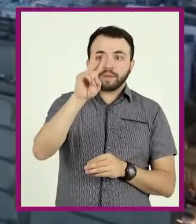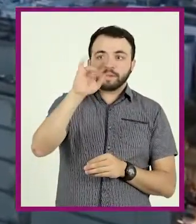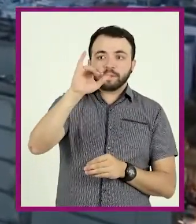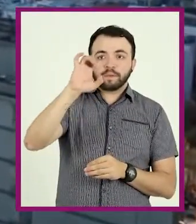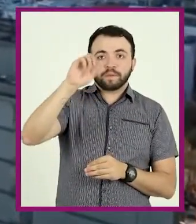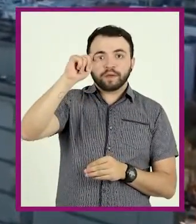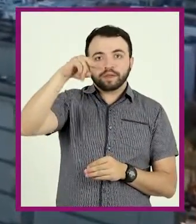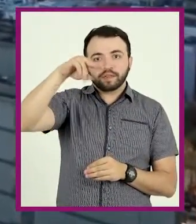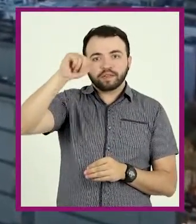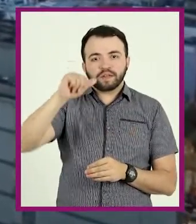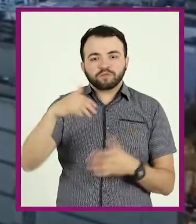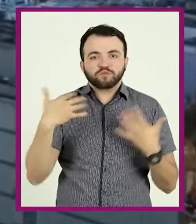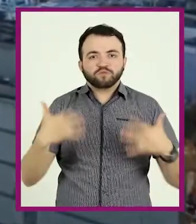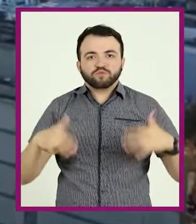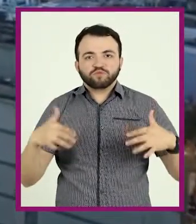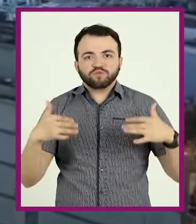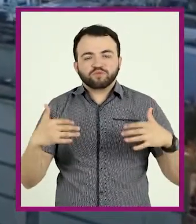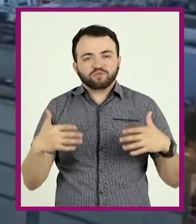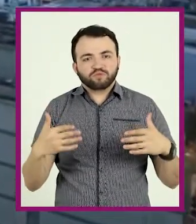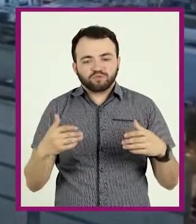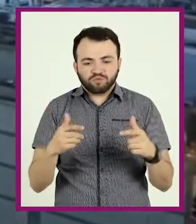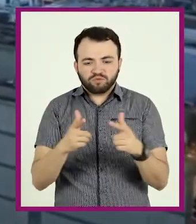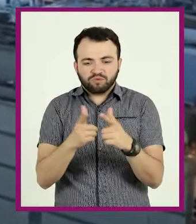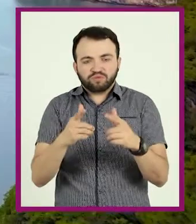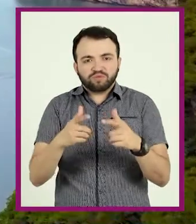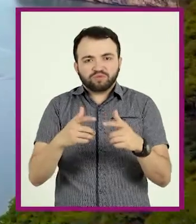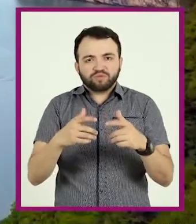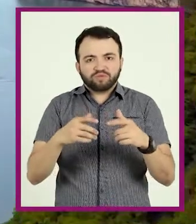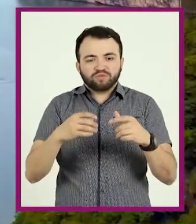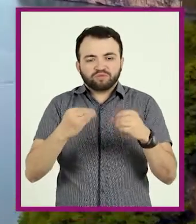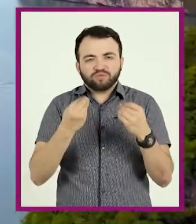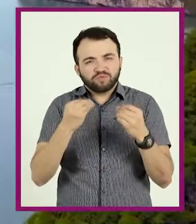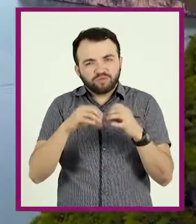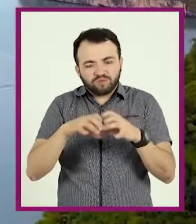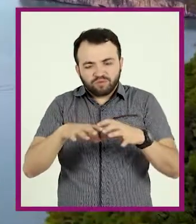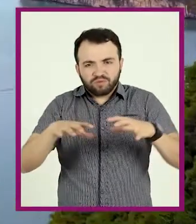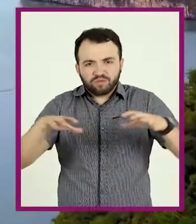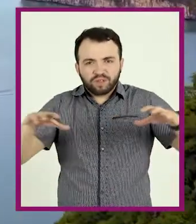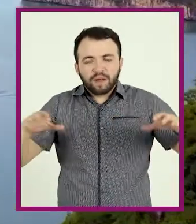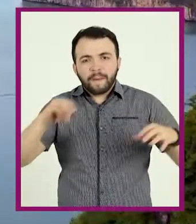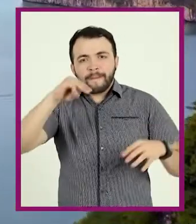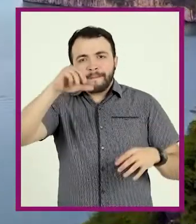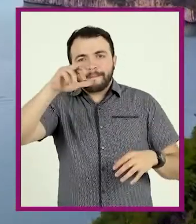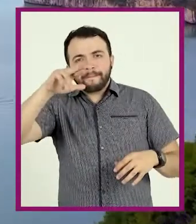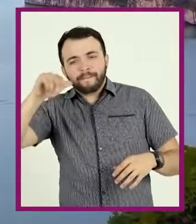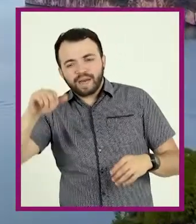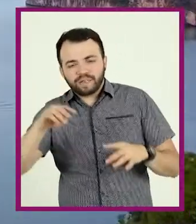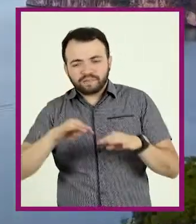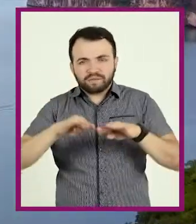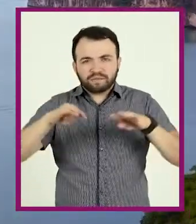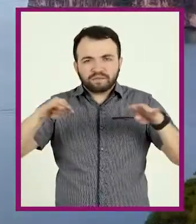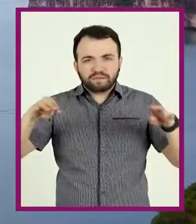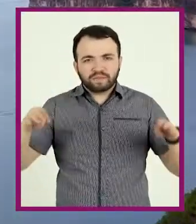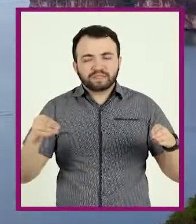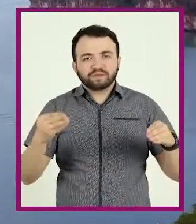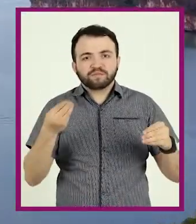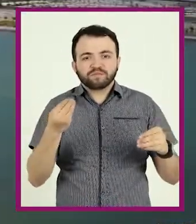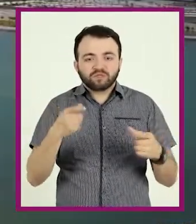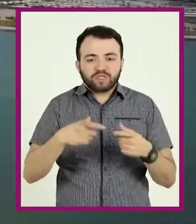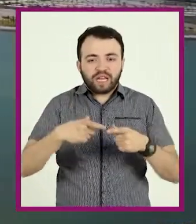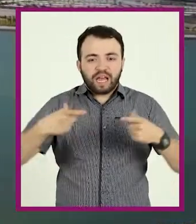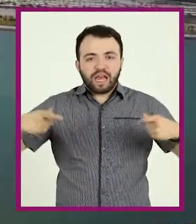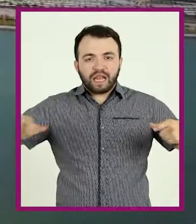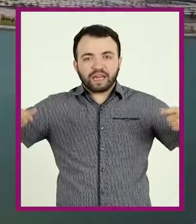Vietnam comprende una vasta geografía de la península Indochina, que corre a lo largo del mar de la China